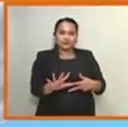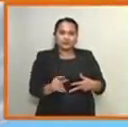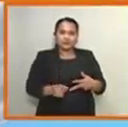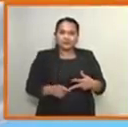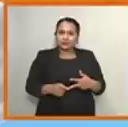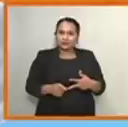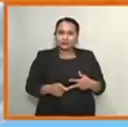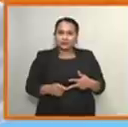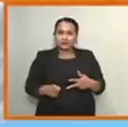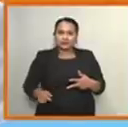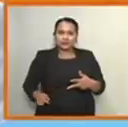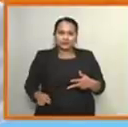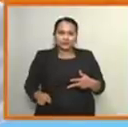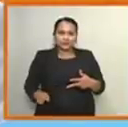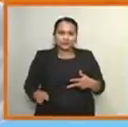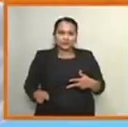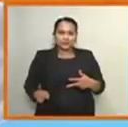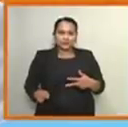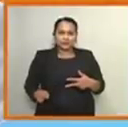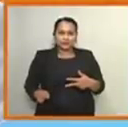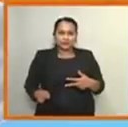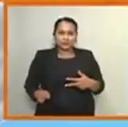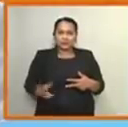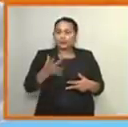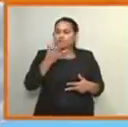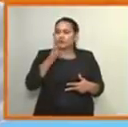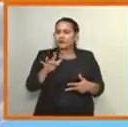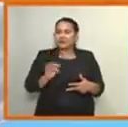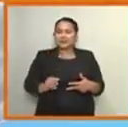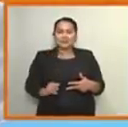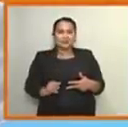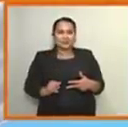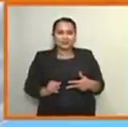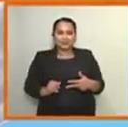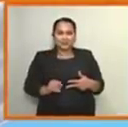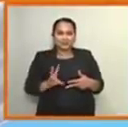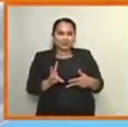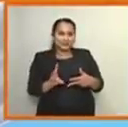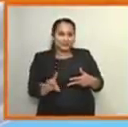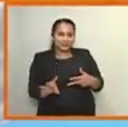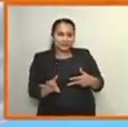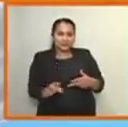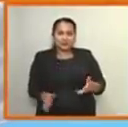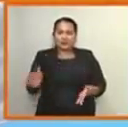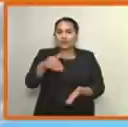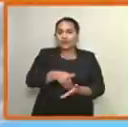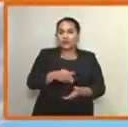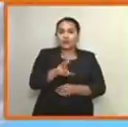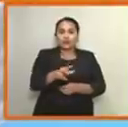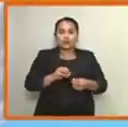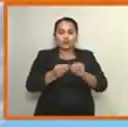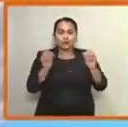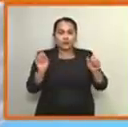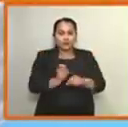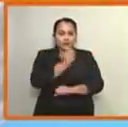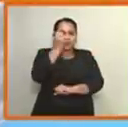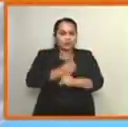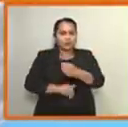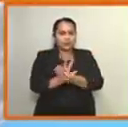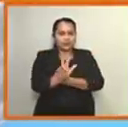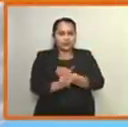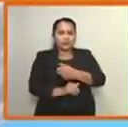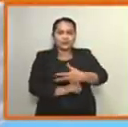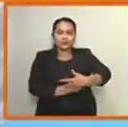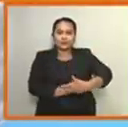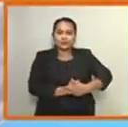y último número ganador. Les deseo mucha suerte, este es el 78. Repito con mucho gusto, los tres números ganadores en Pega